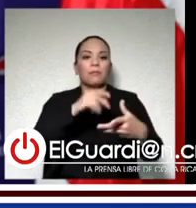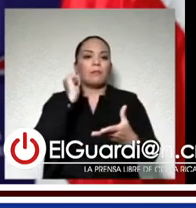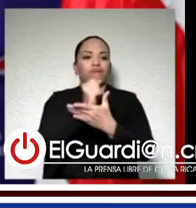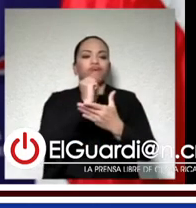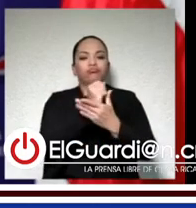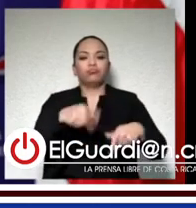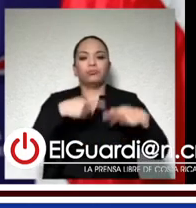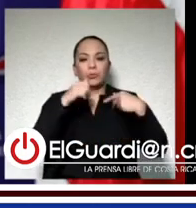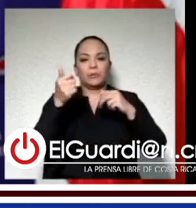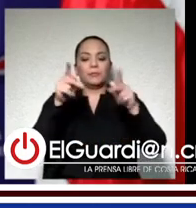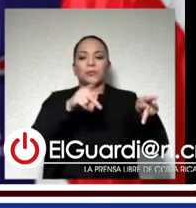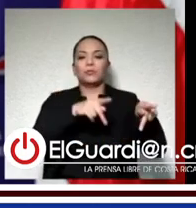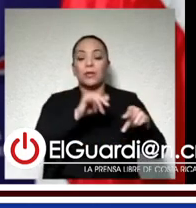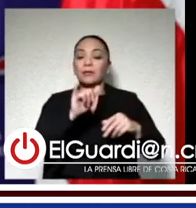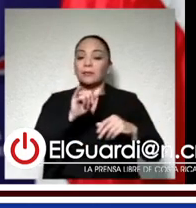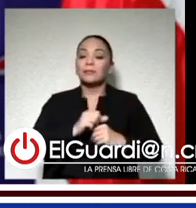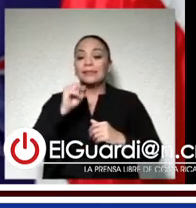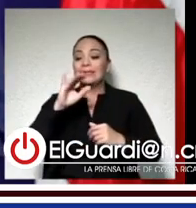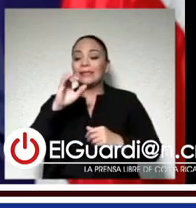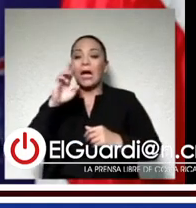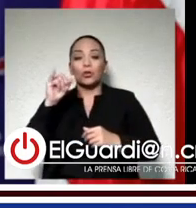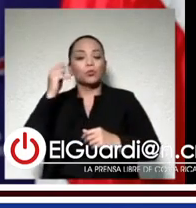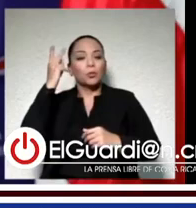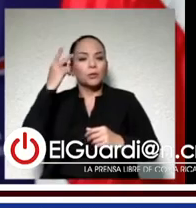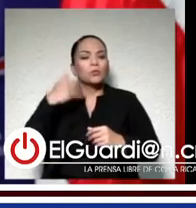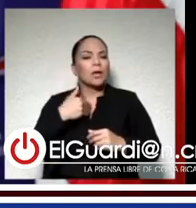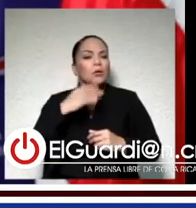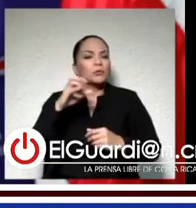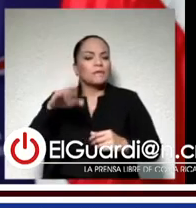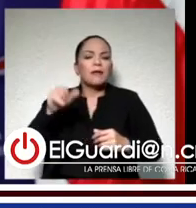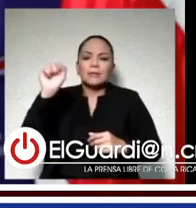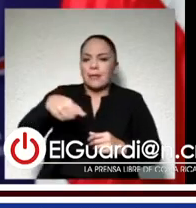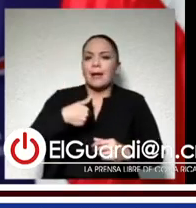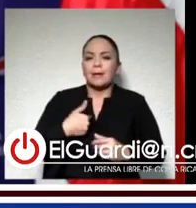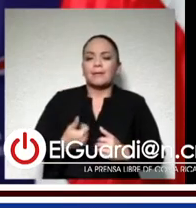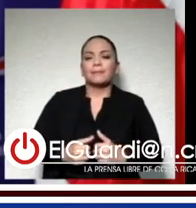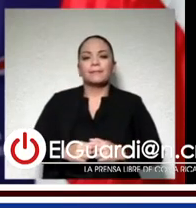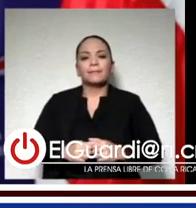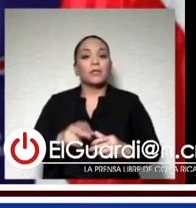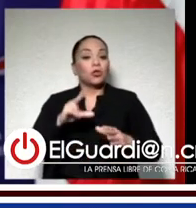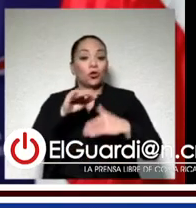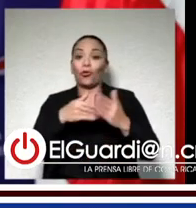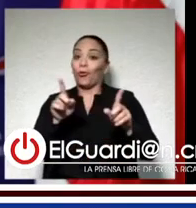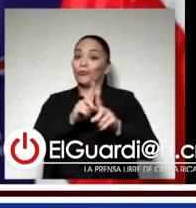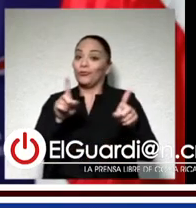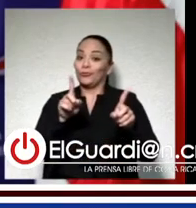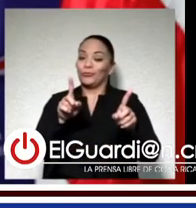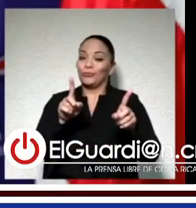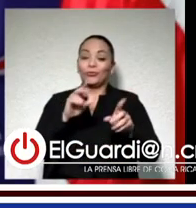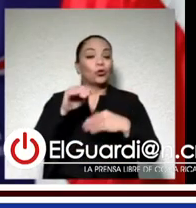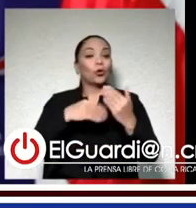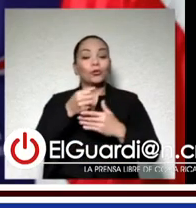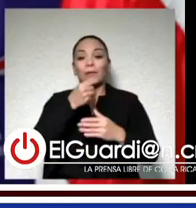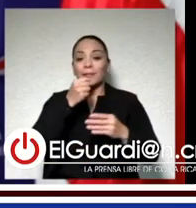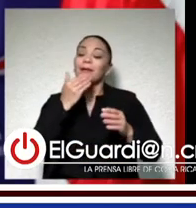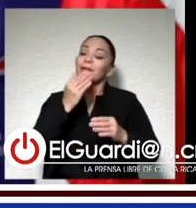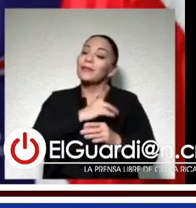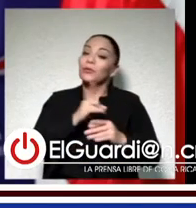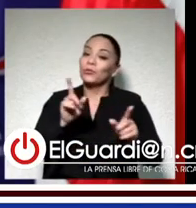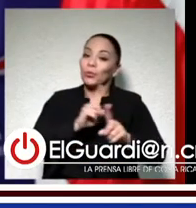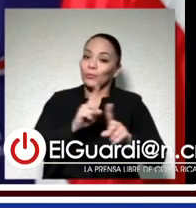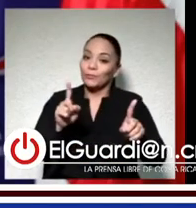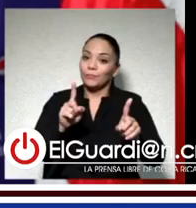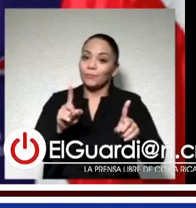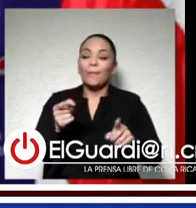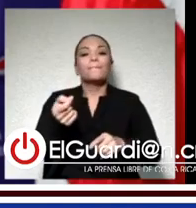personas. Sí, hay sicarios políticos en Costa Rica. No todos, los de la prensa, gracias a Dios,